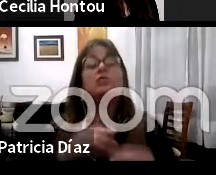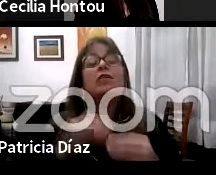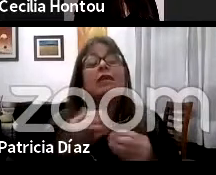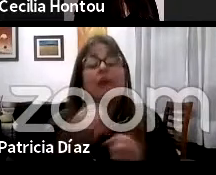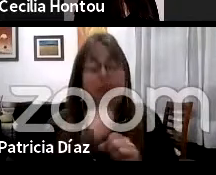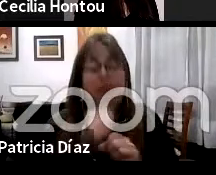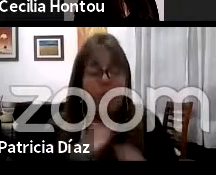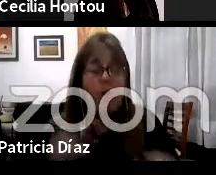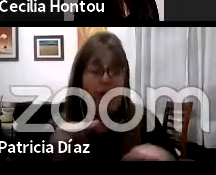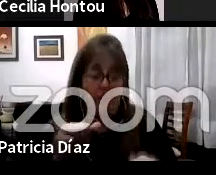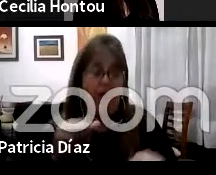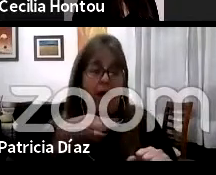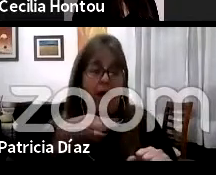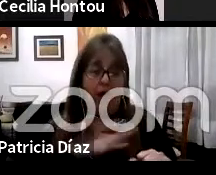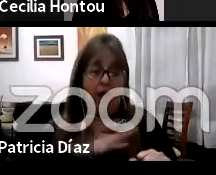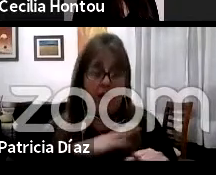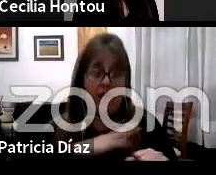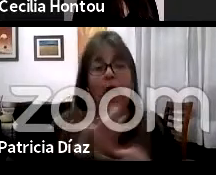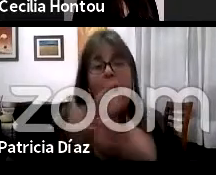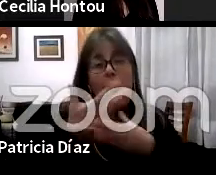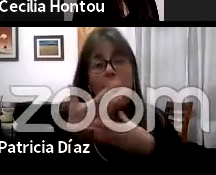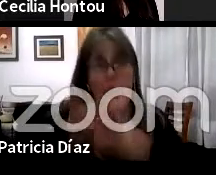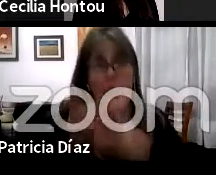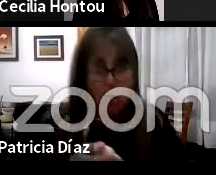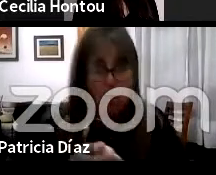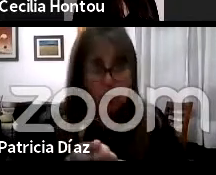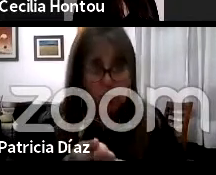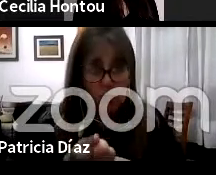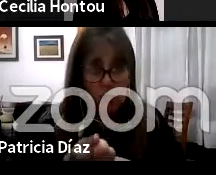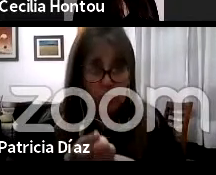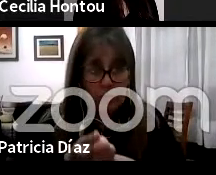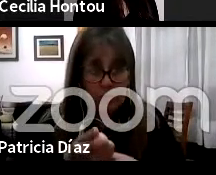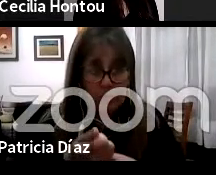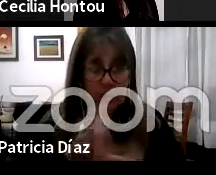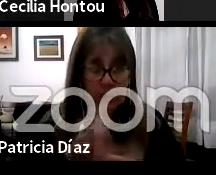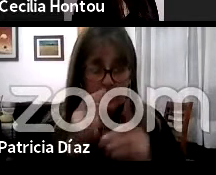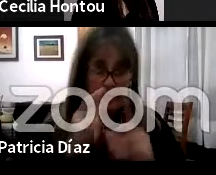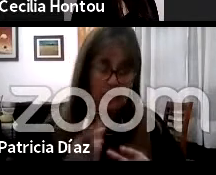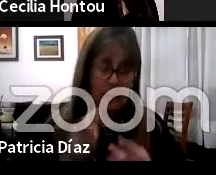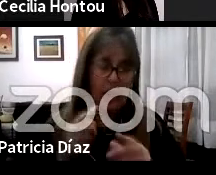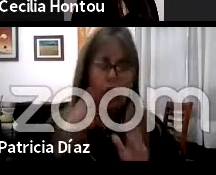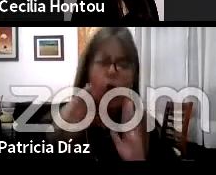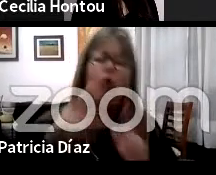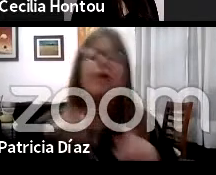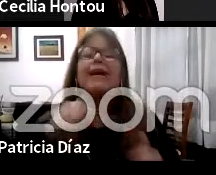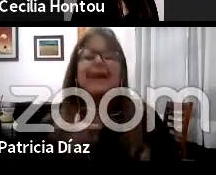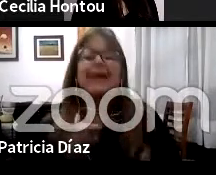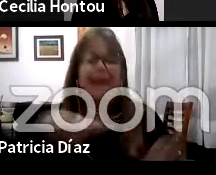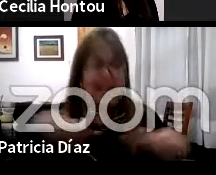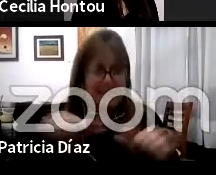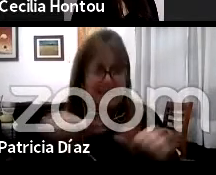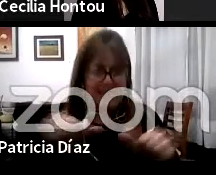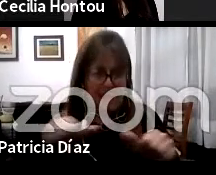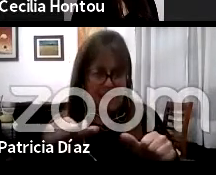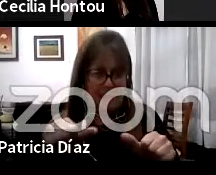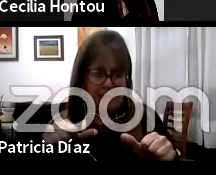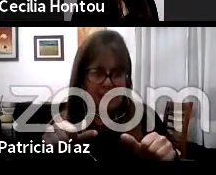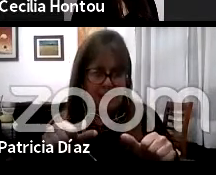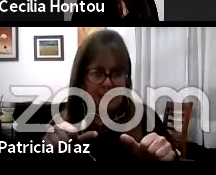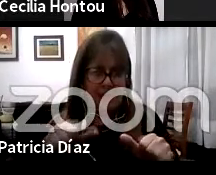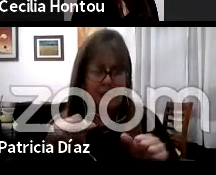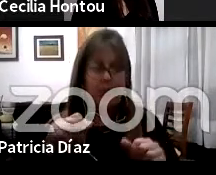del apoyo que supone para las propias familias, también el tema de la orientación acerca de los recursos, ¿no?